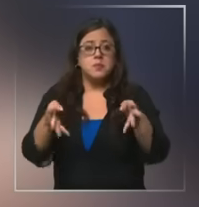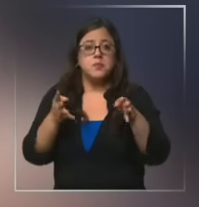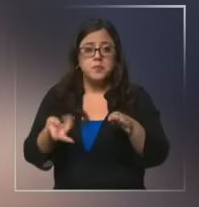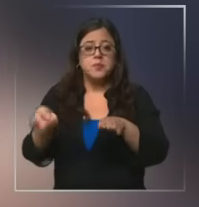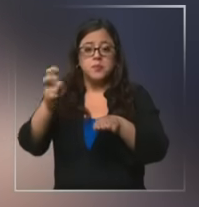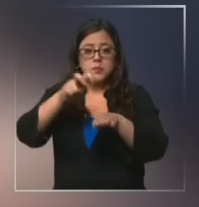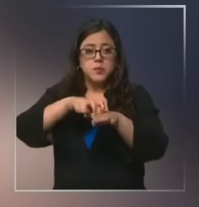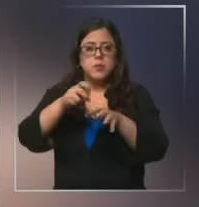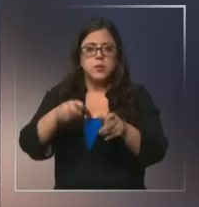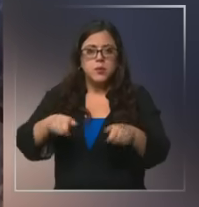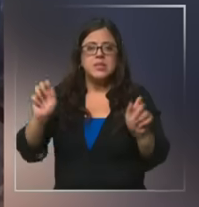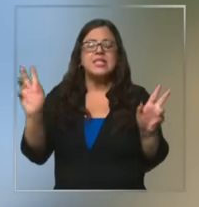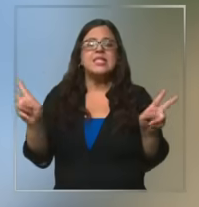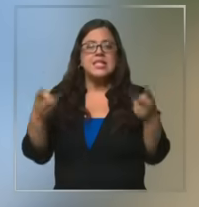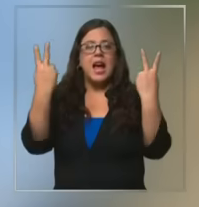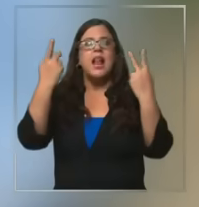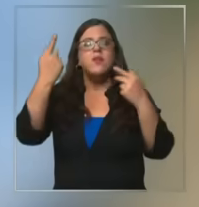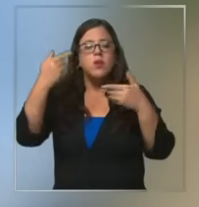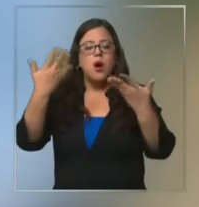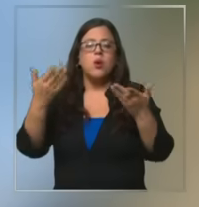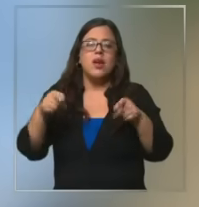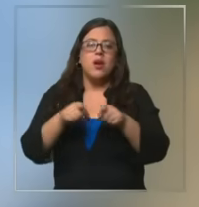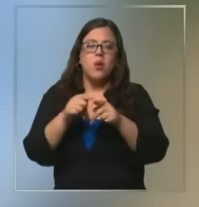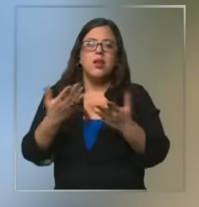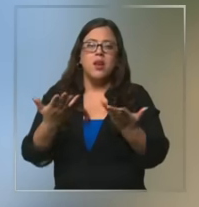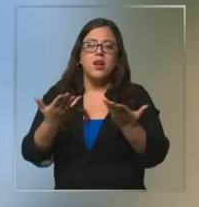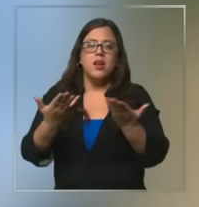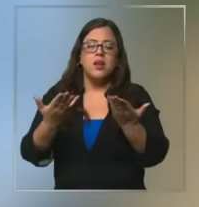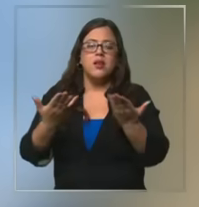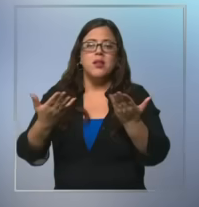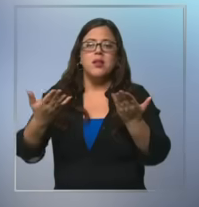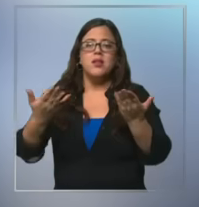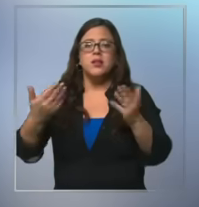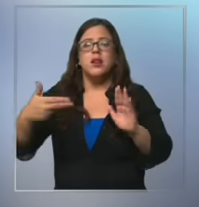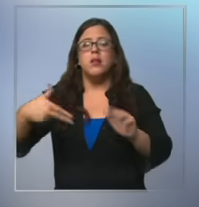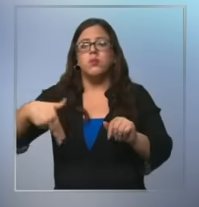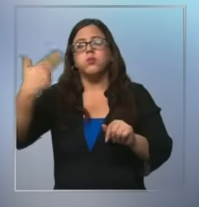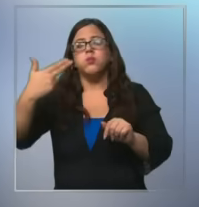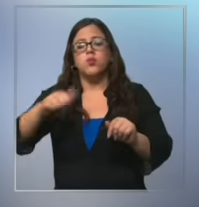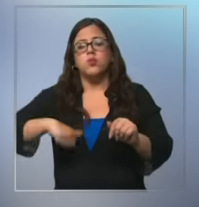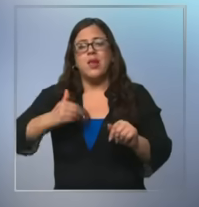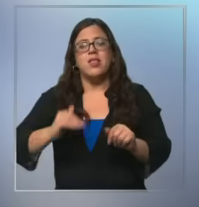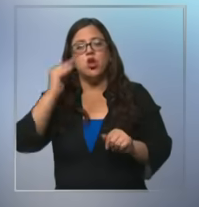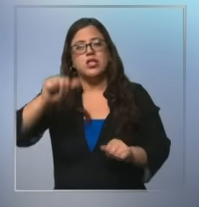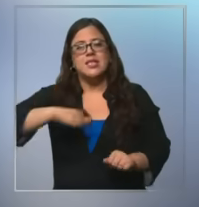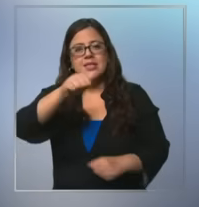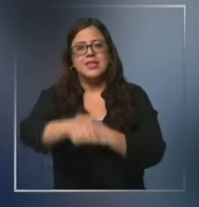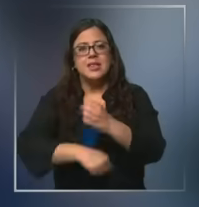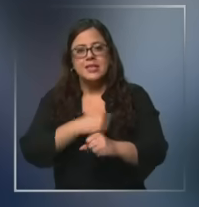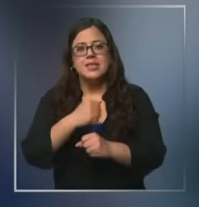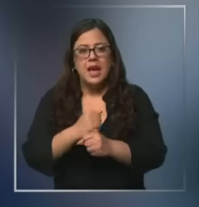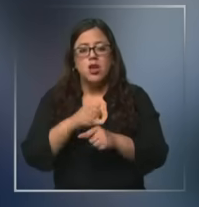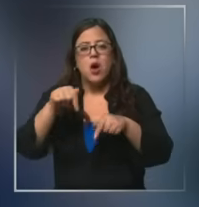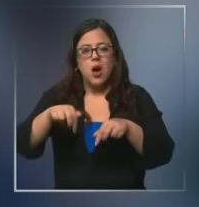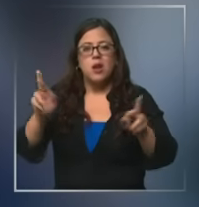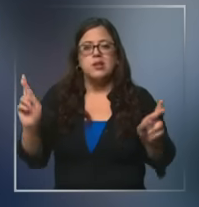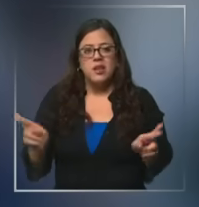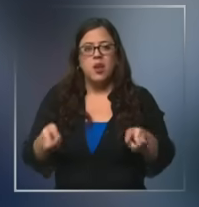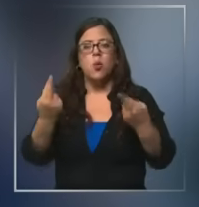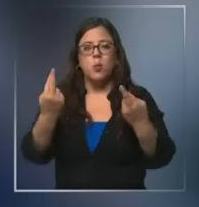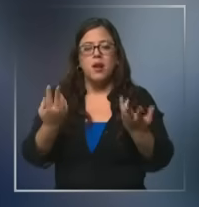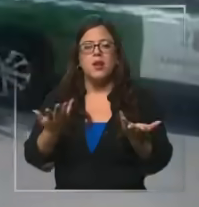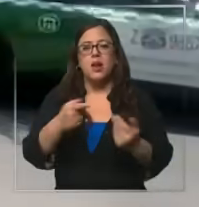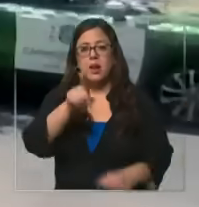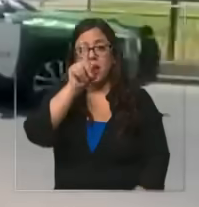logra sobrevivir, eso sí, con varios impactos de bala. Él, en todo caso, un adolescente de 16 años, se recupera en un